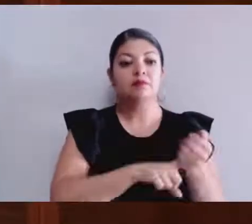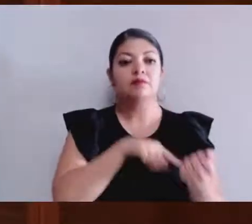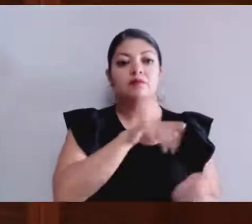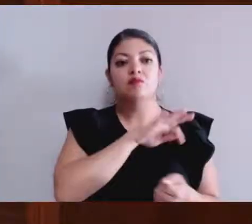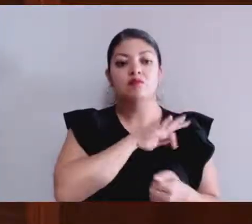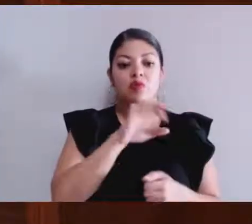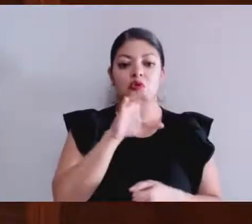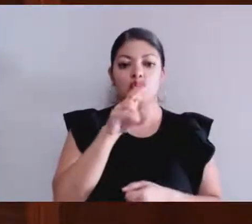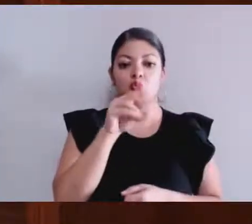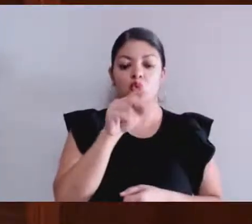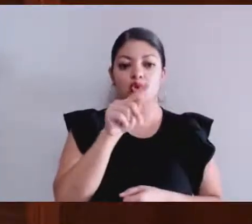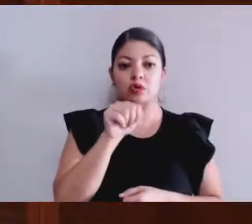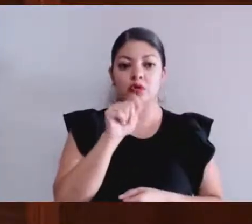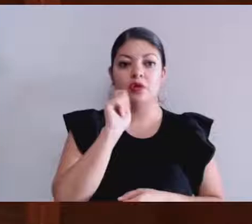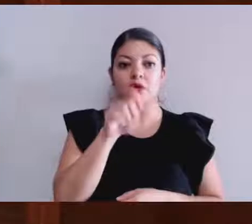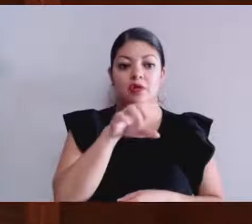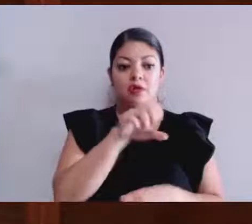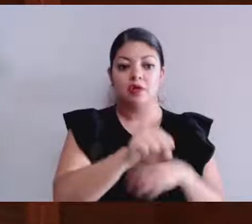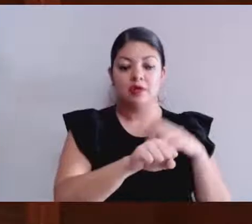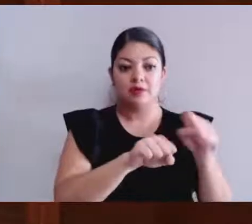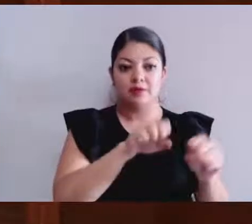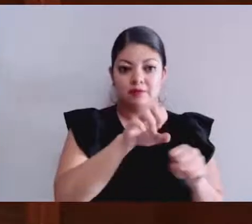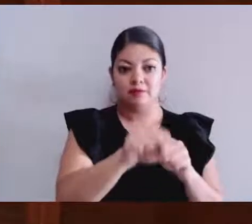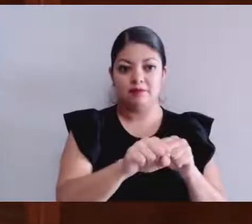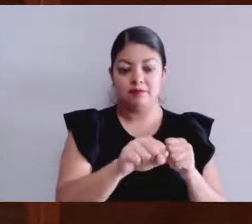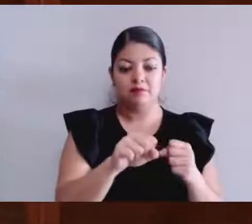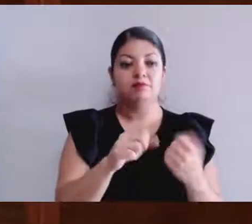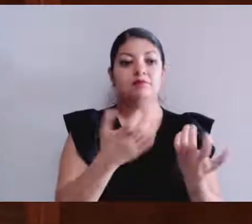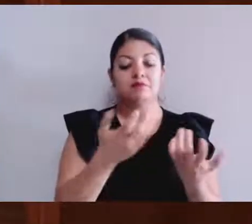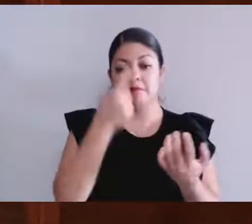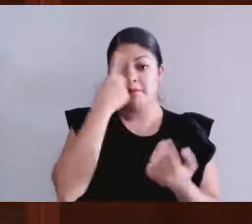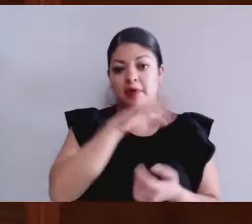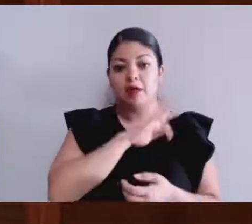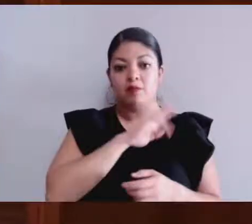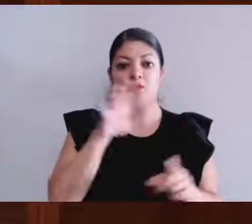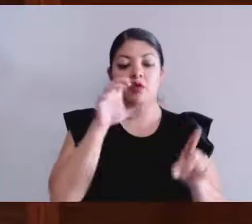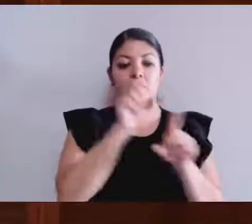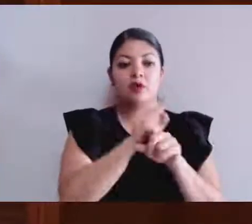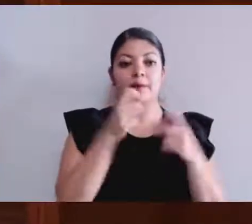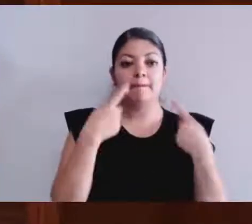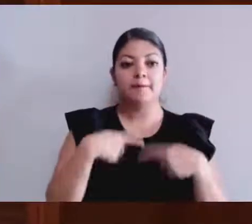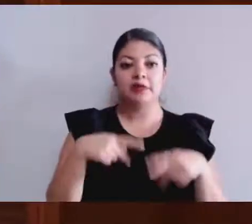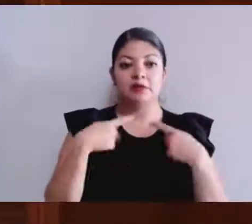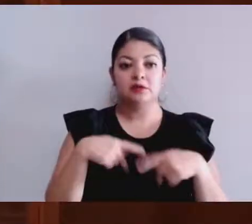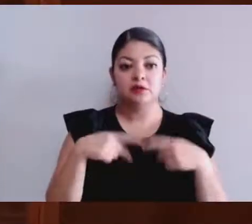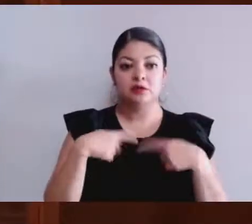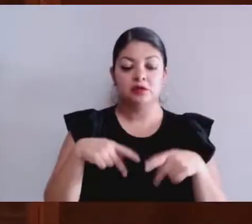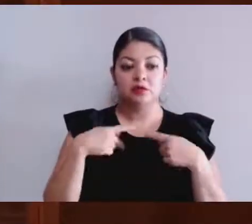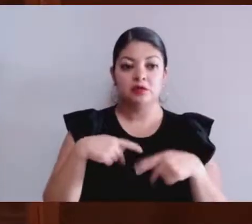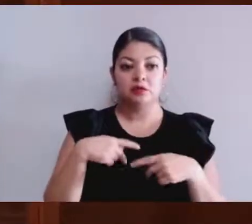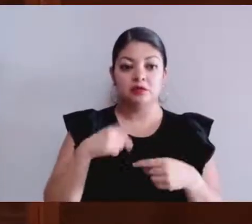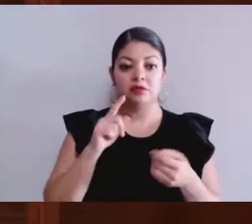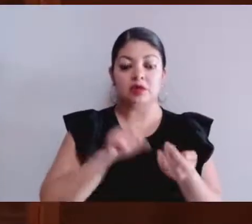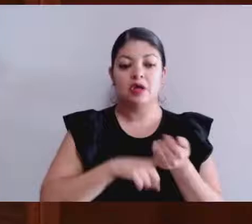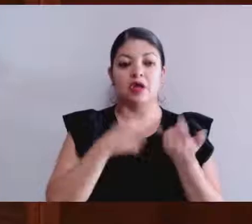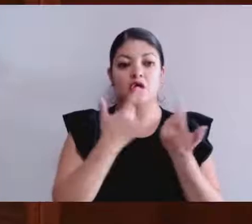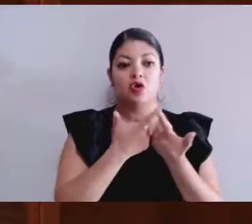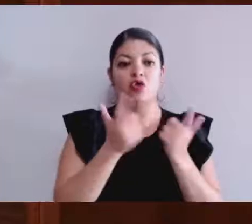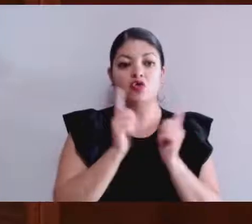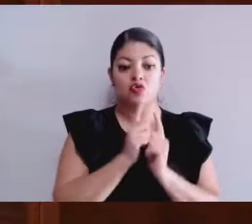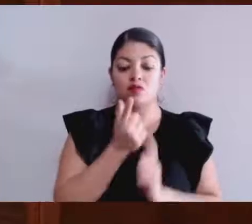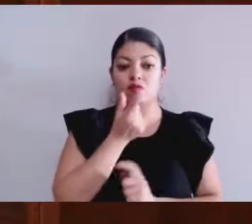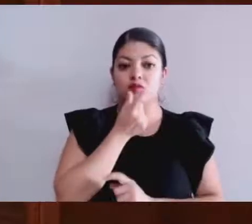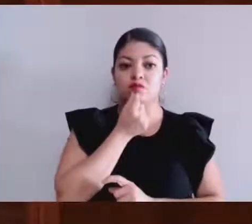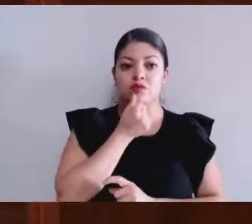de lograr cuotas de detenidos y también para lograr metas de personas por